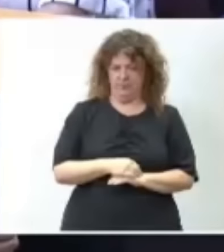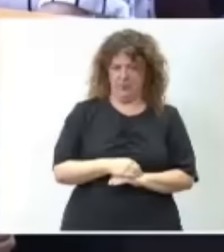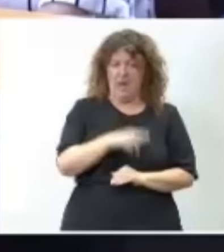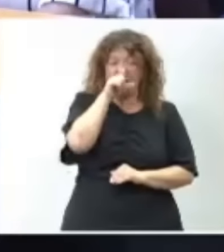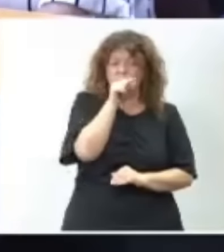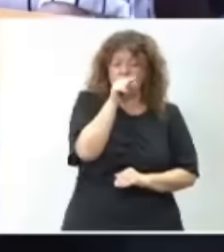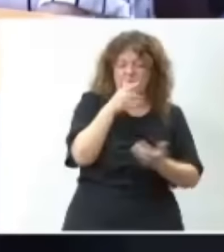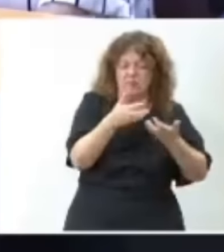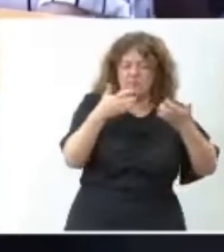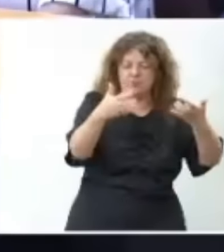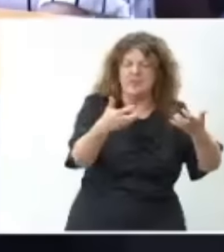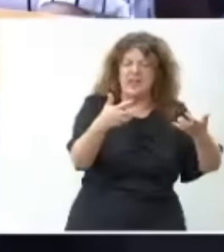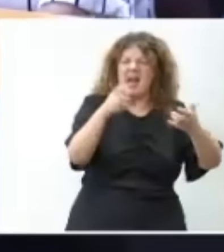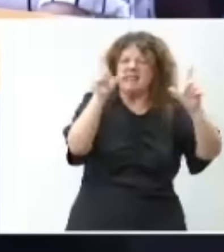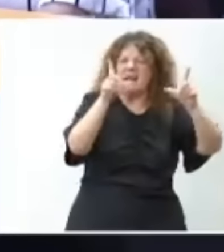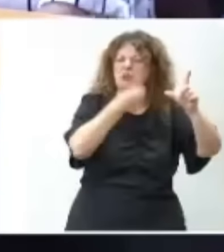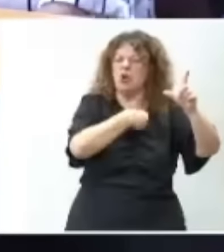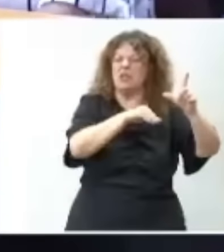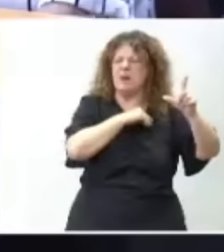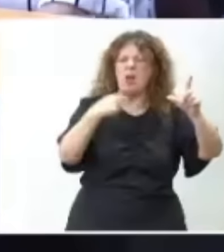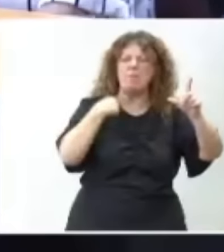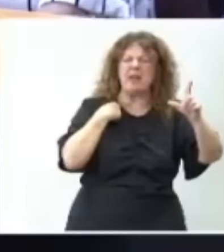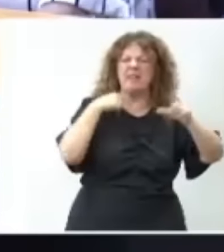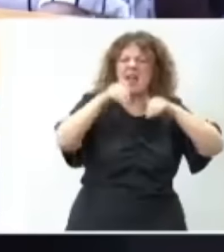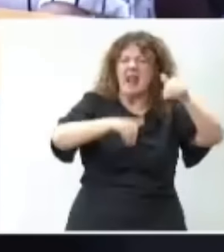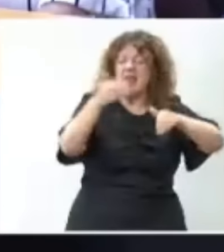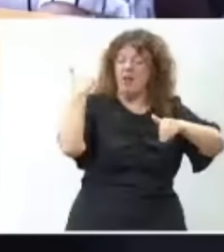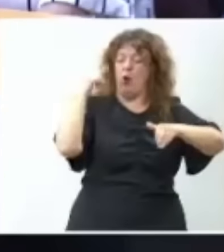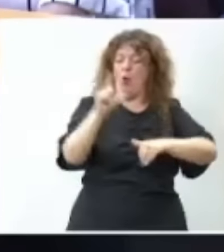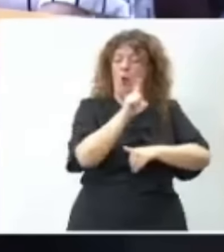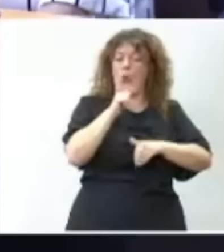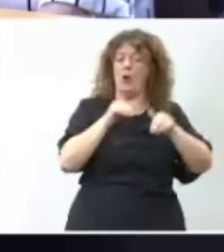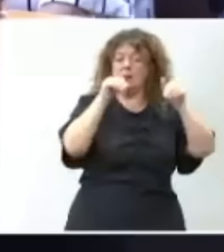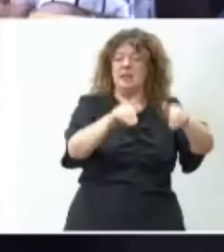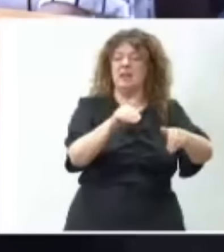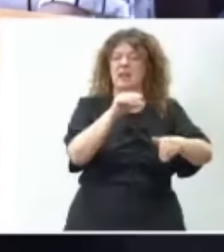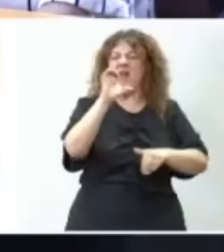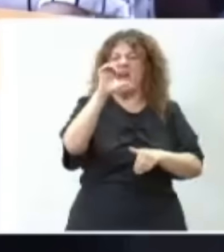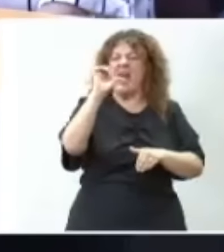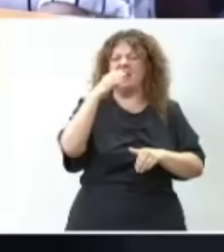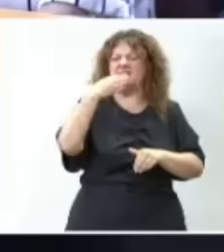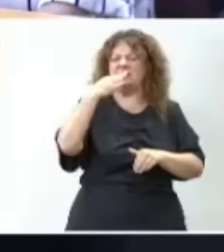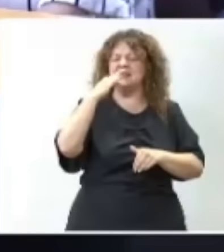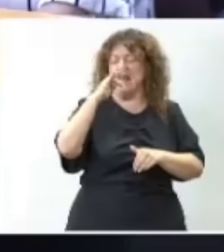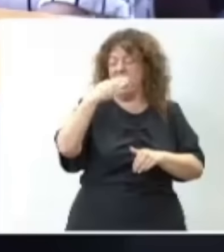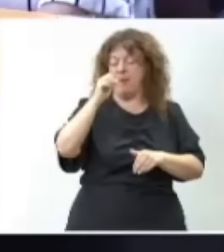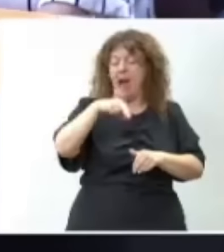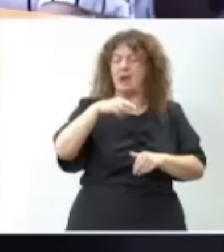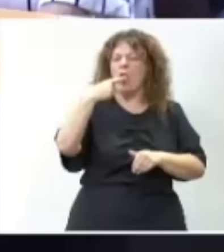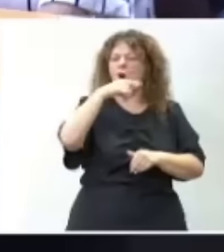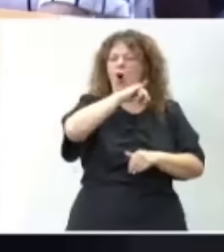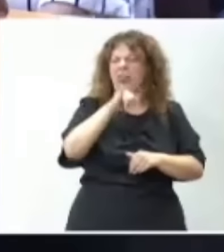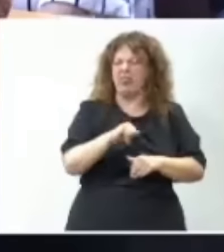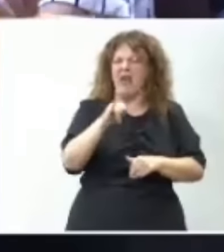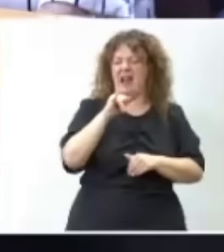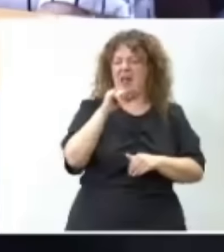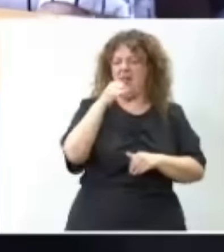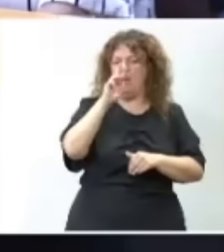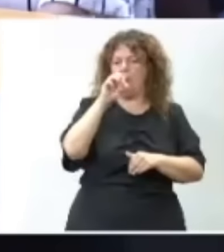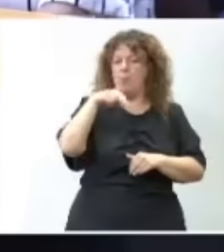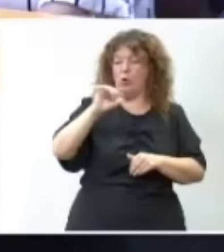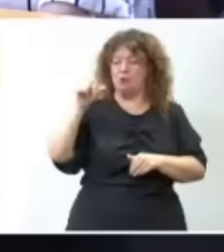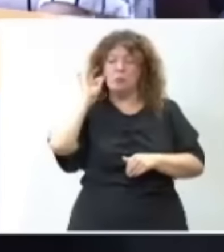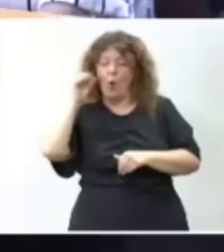Televisión Española va a perder las elecciones lo escribió el pasado mes de julio el señor Esteban González Pons. Y la presidenta que contestó así